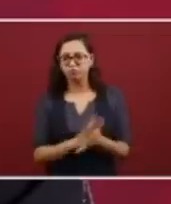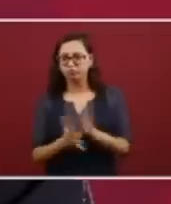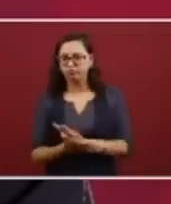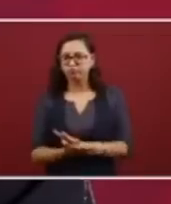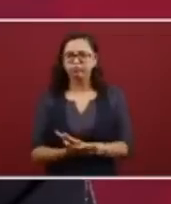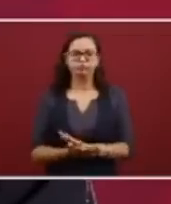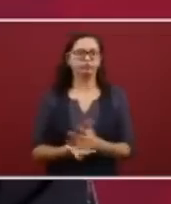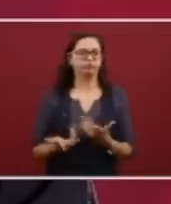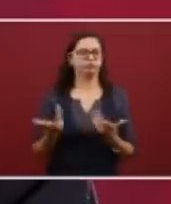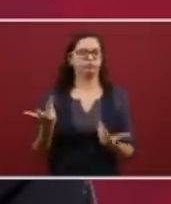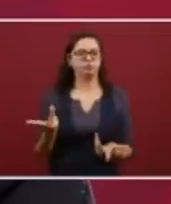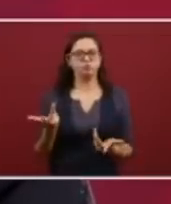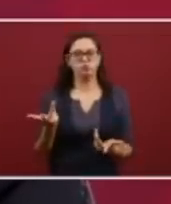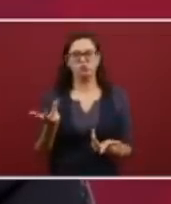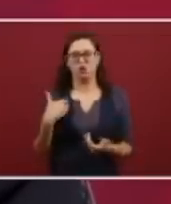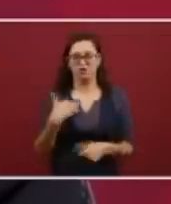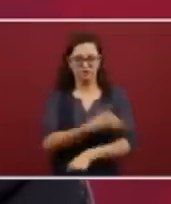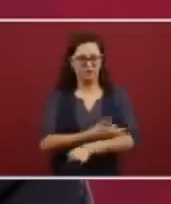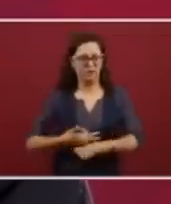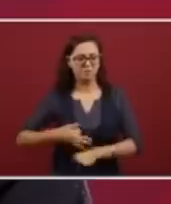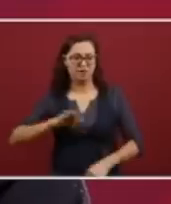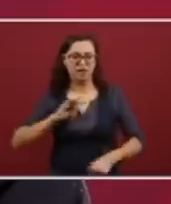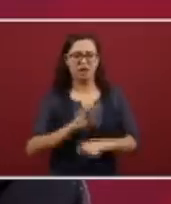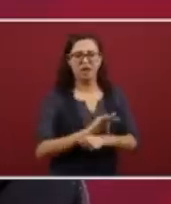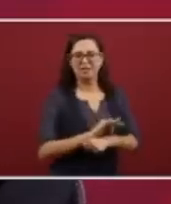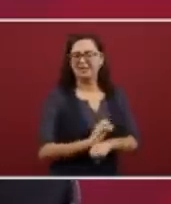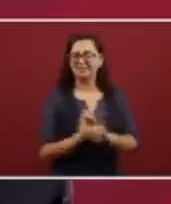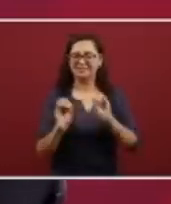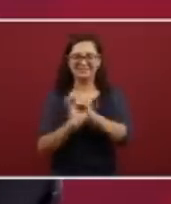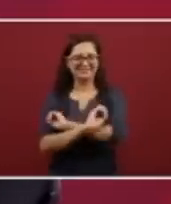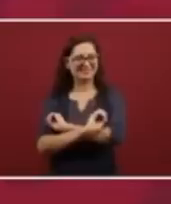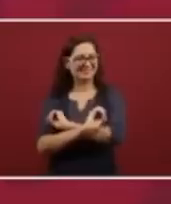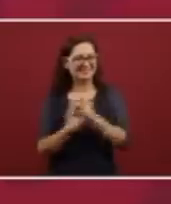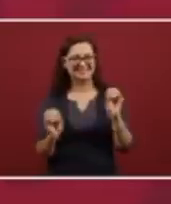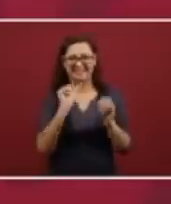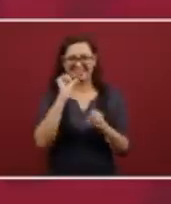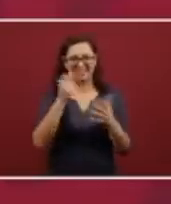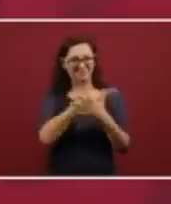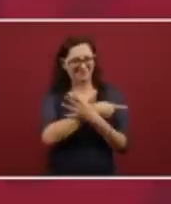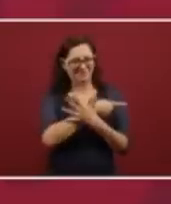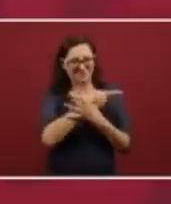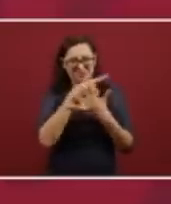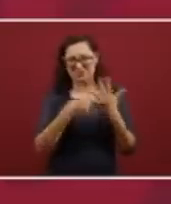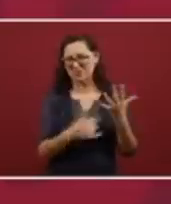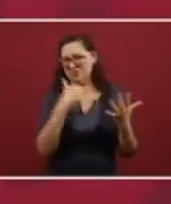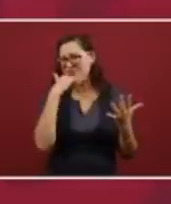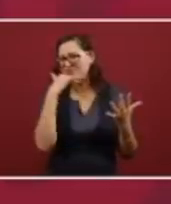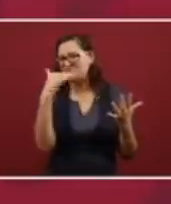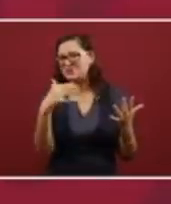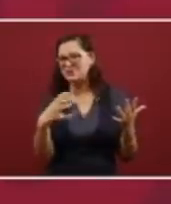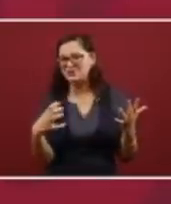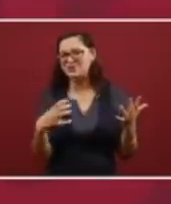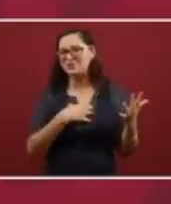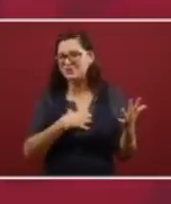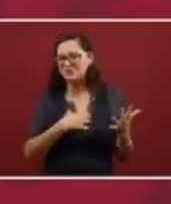ni el nepotismo ninguna de esas lacras de la política